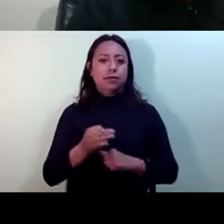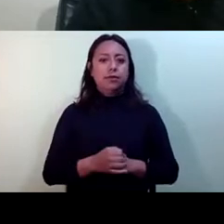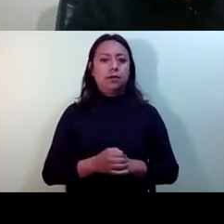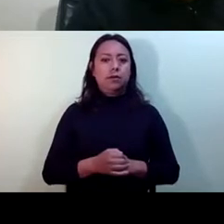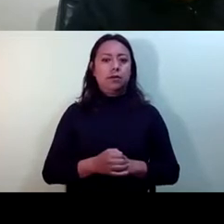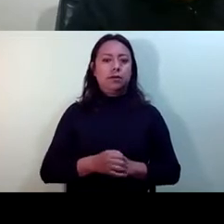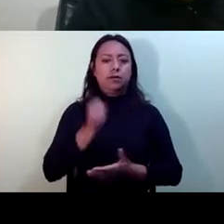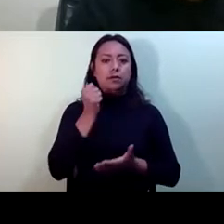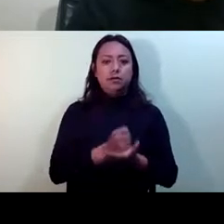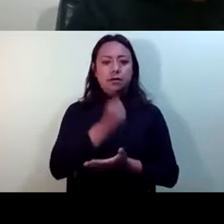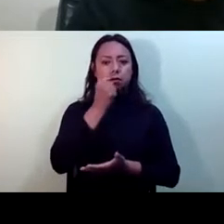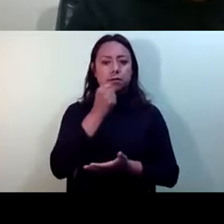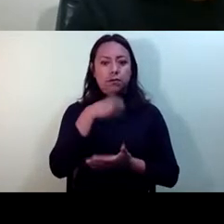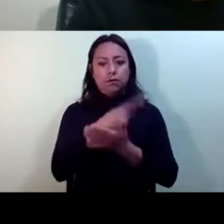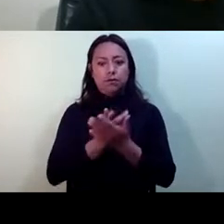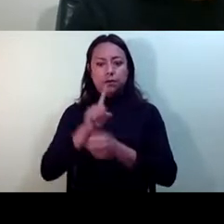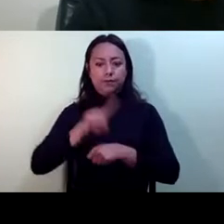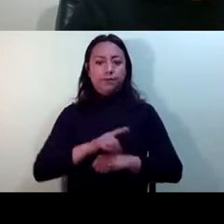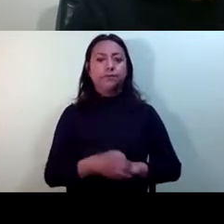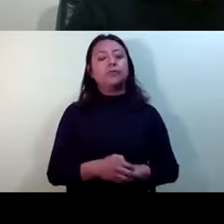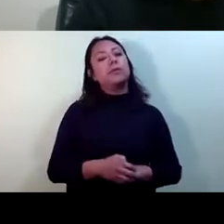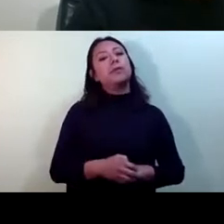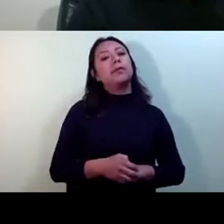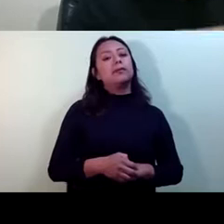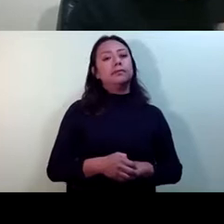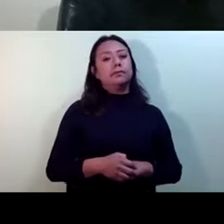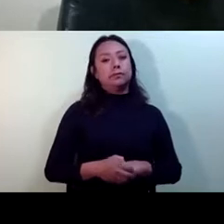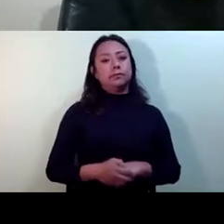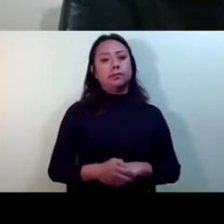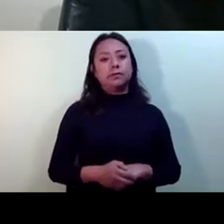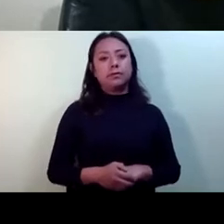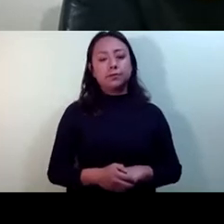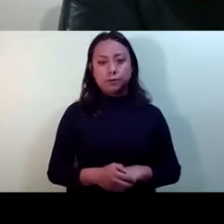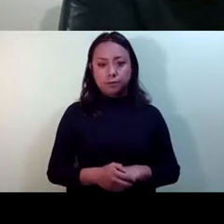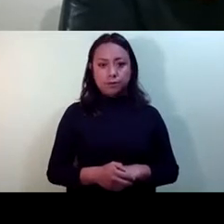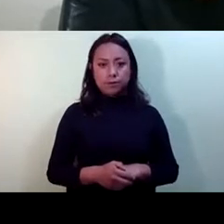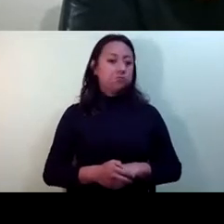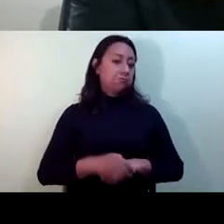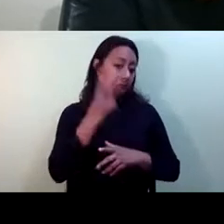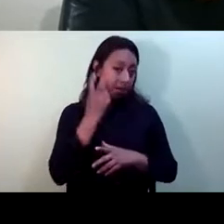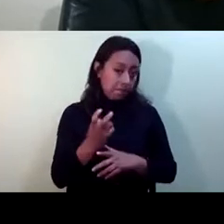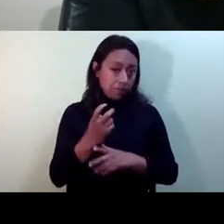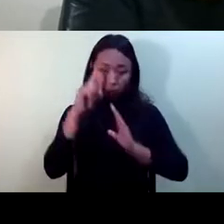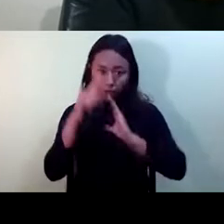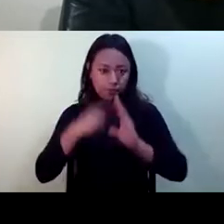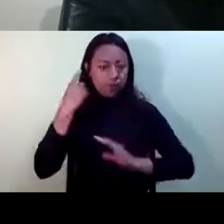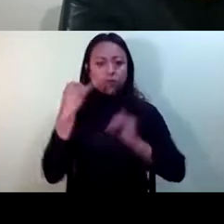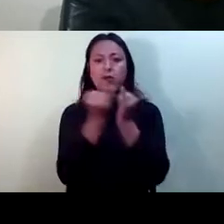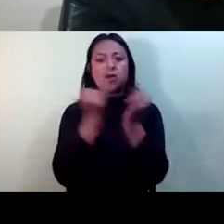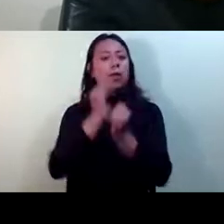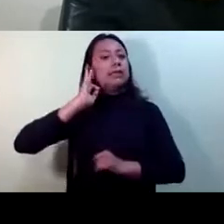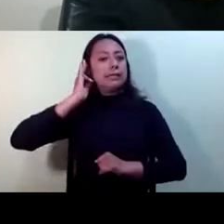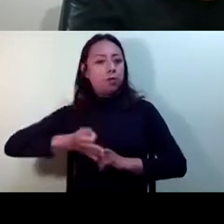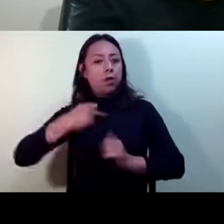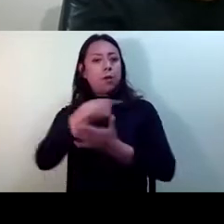acto. Gracias. Como es en un mismo acto, se aprueba el